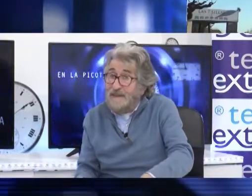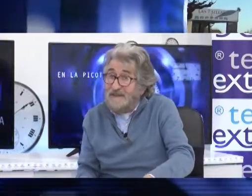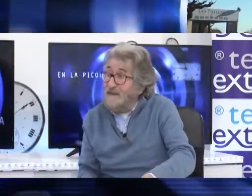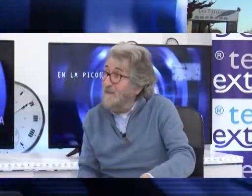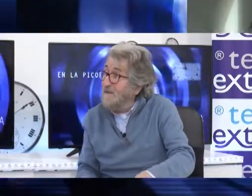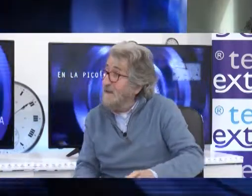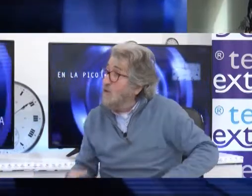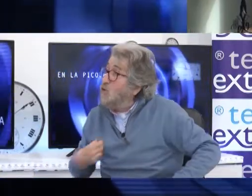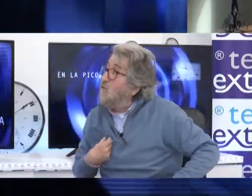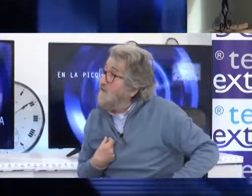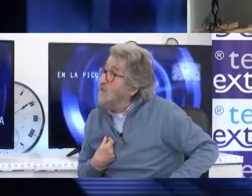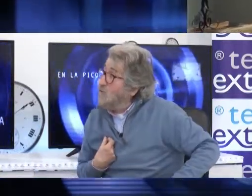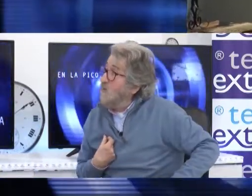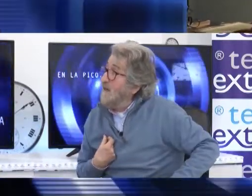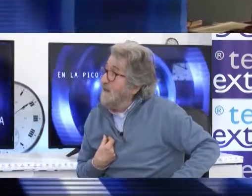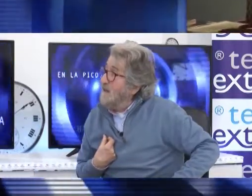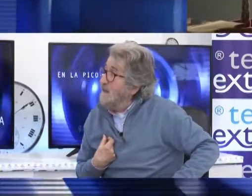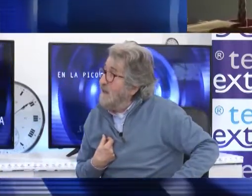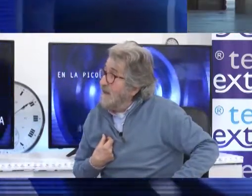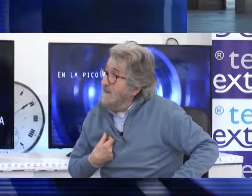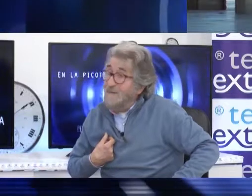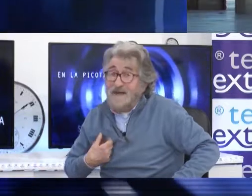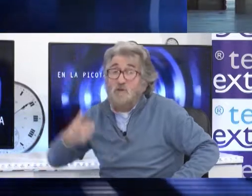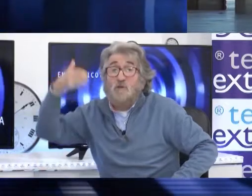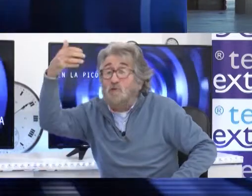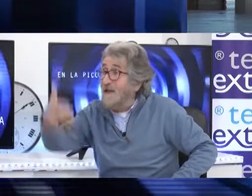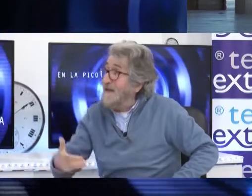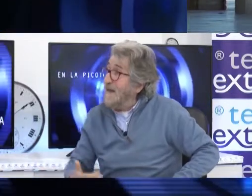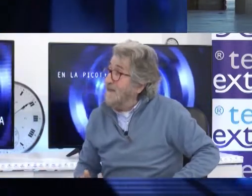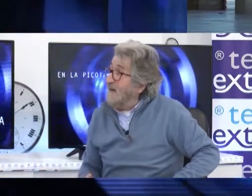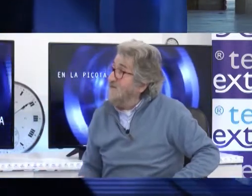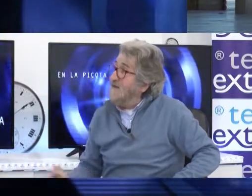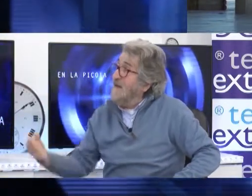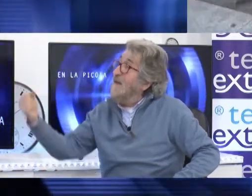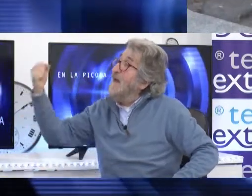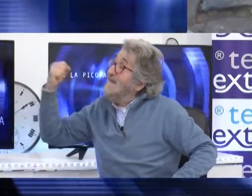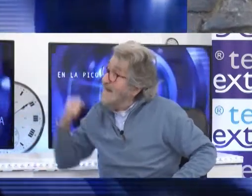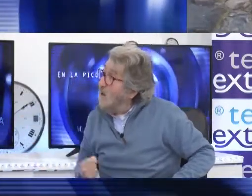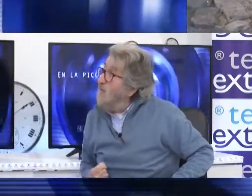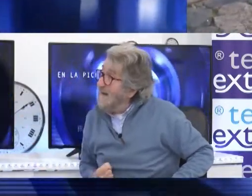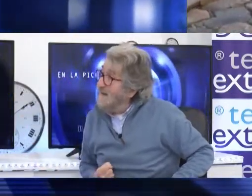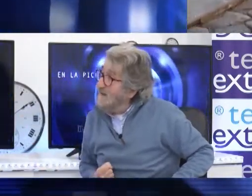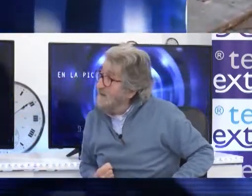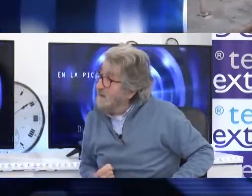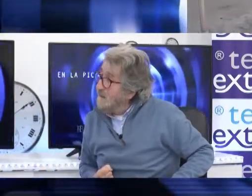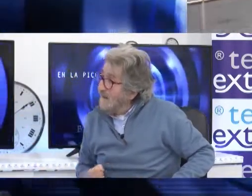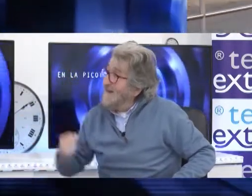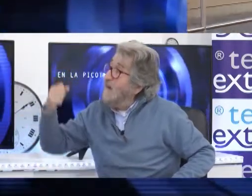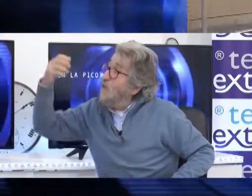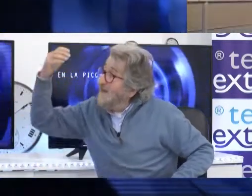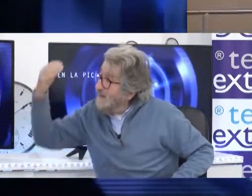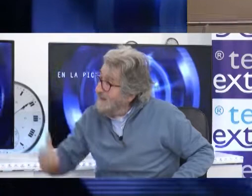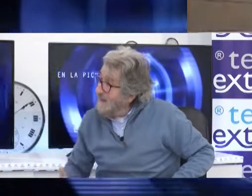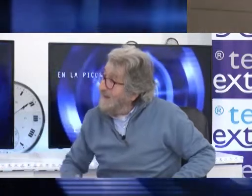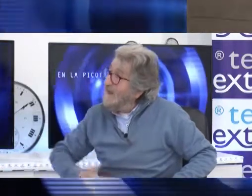demanda, que se demanda, yo demando como exalcalde, que vayamos donde haya que ir para defender ante la humanidad, ante